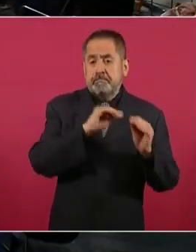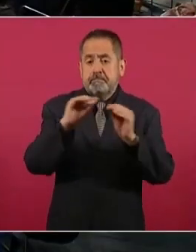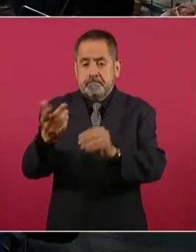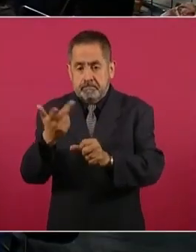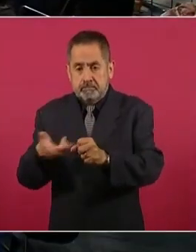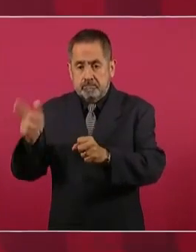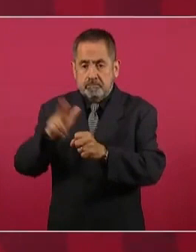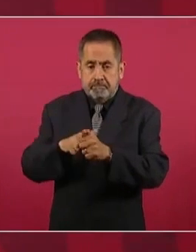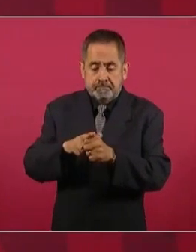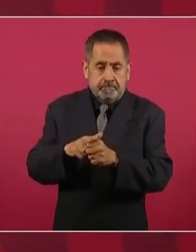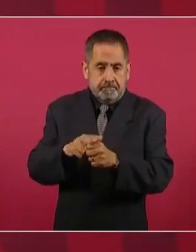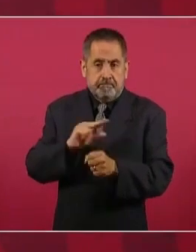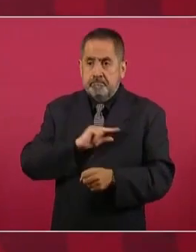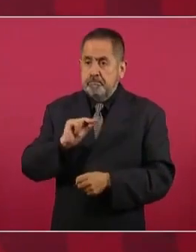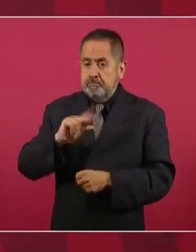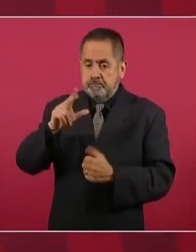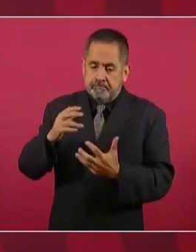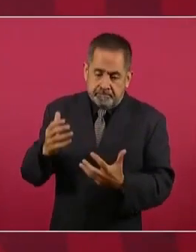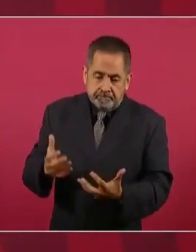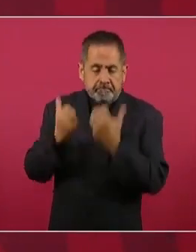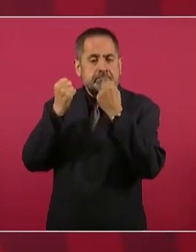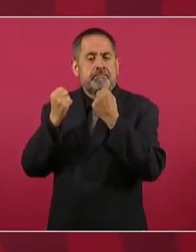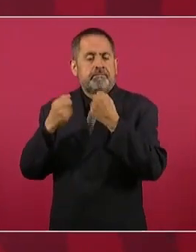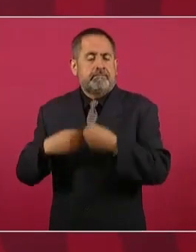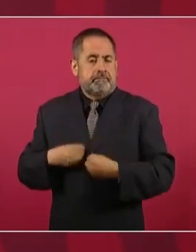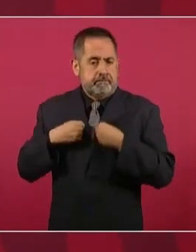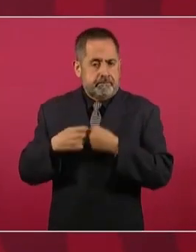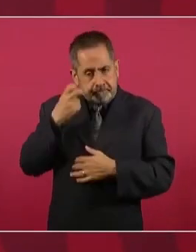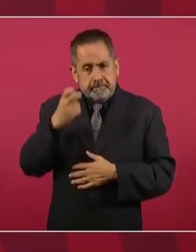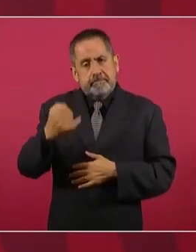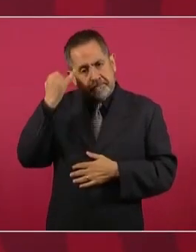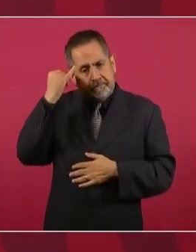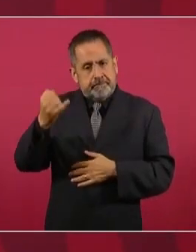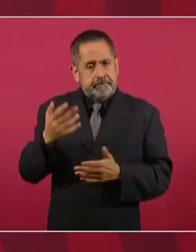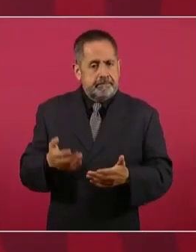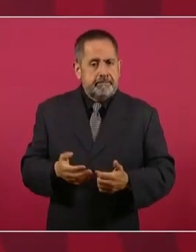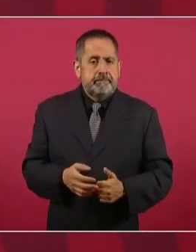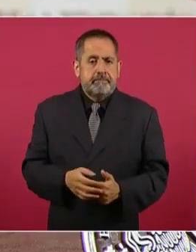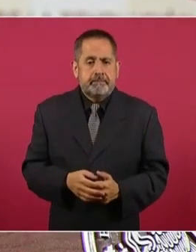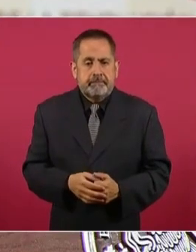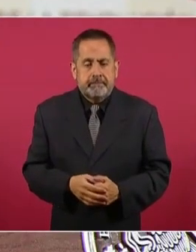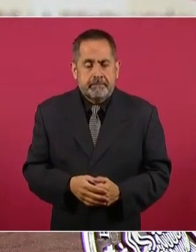clínica especializada y se le salve la vida.